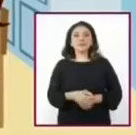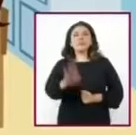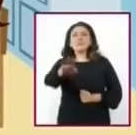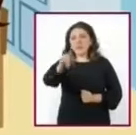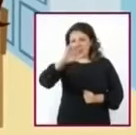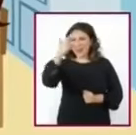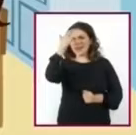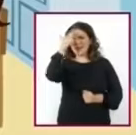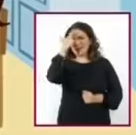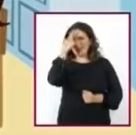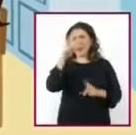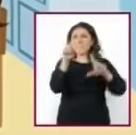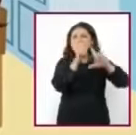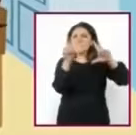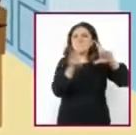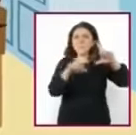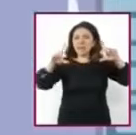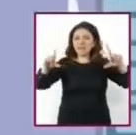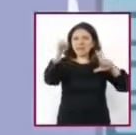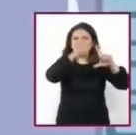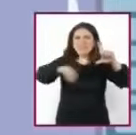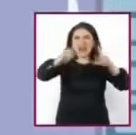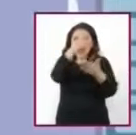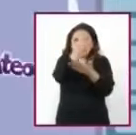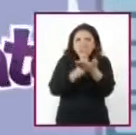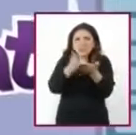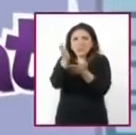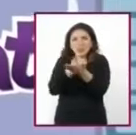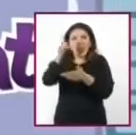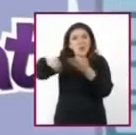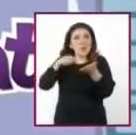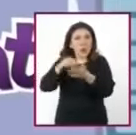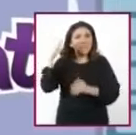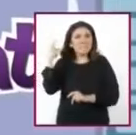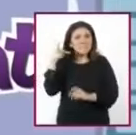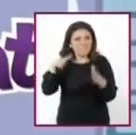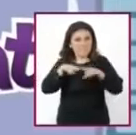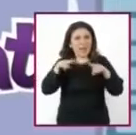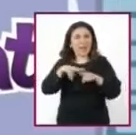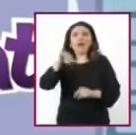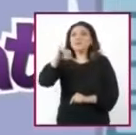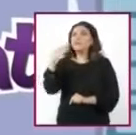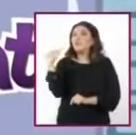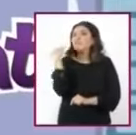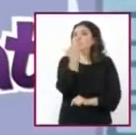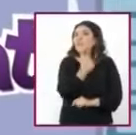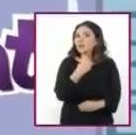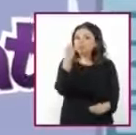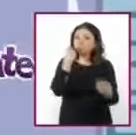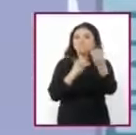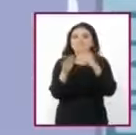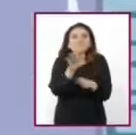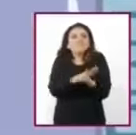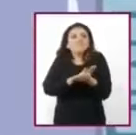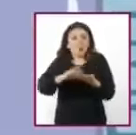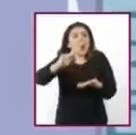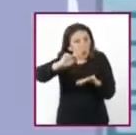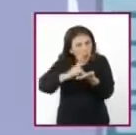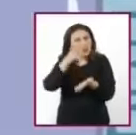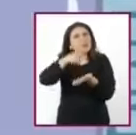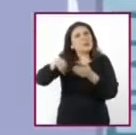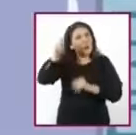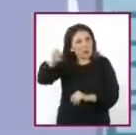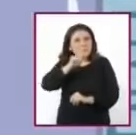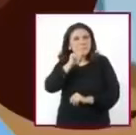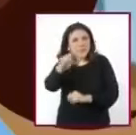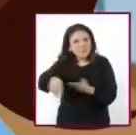¿Recuerdas cuando dividimos la pizza en el parque? ¡Claro! Estaba rica, por cierto. Hay que volver a comprar en